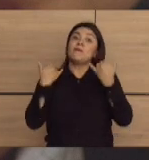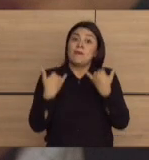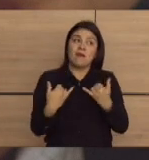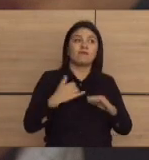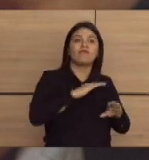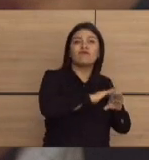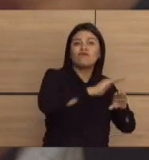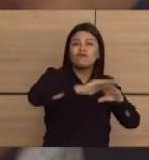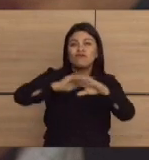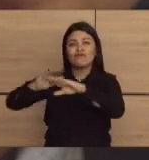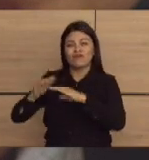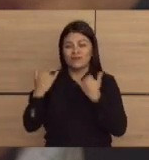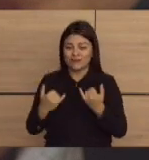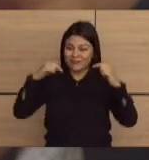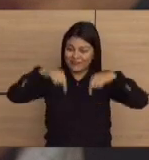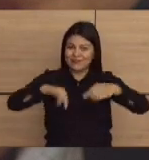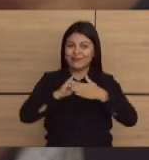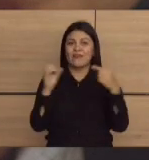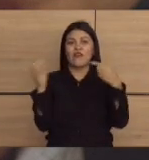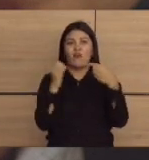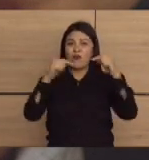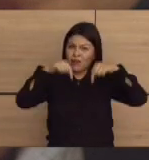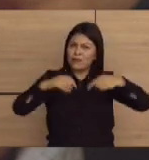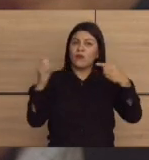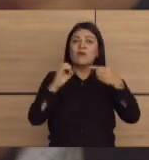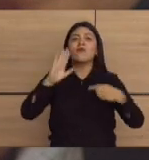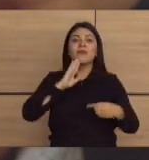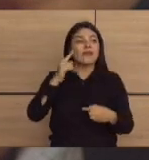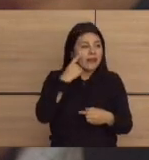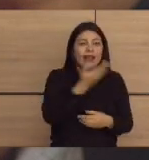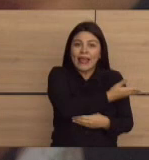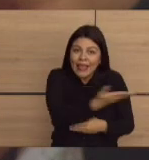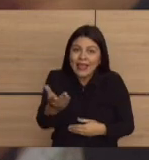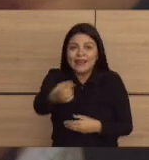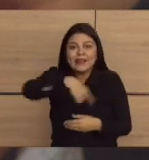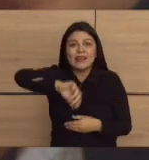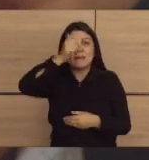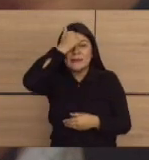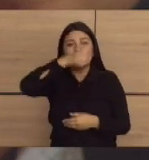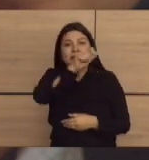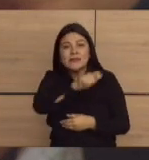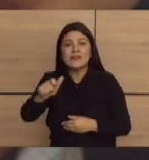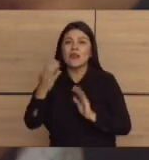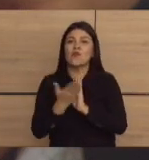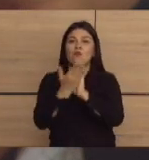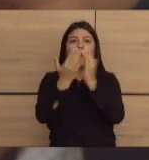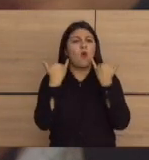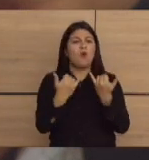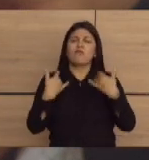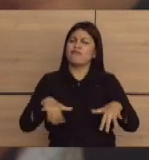que se hace hoy en este foro, donde están ustedes los protagonistas de la educación, es